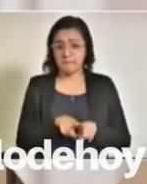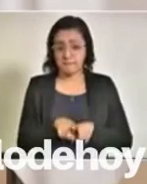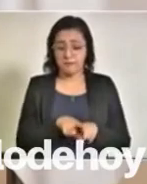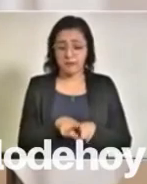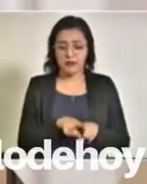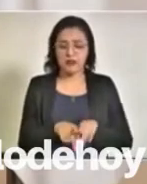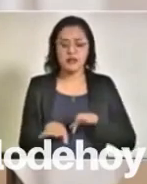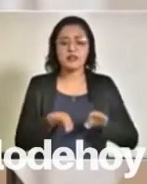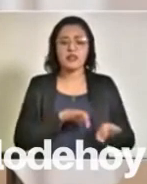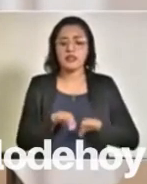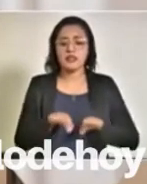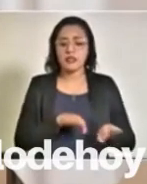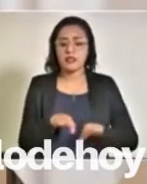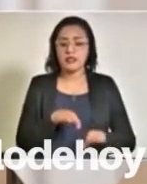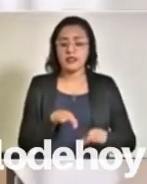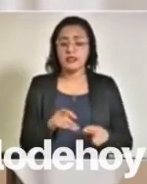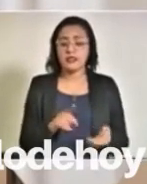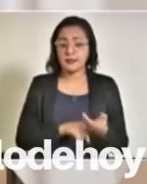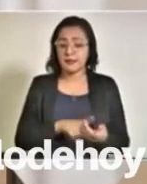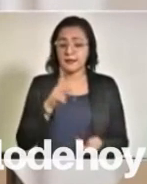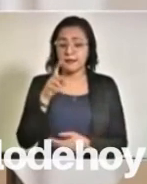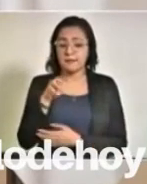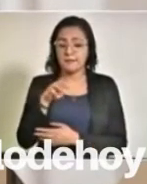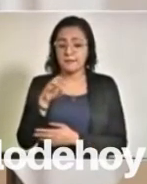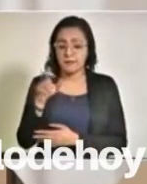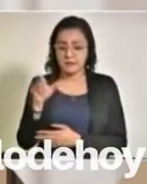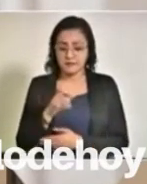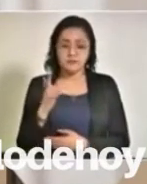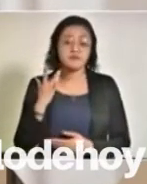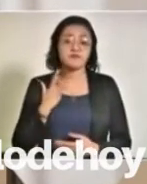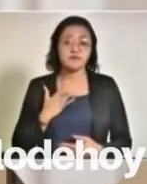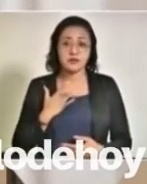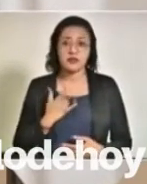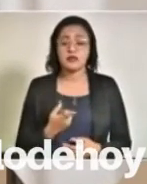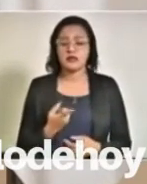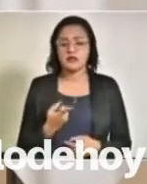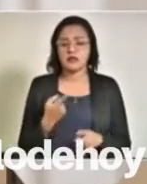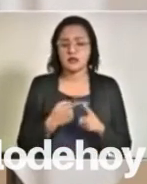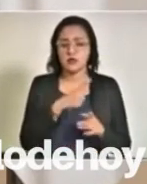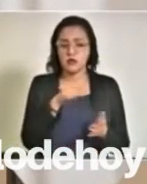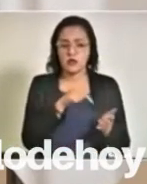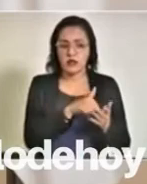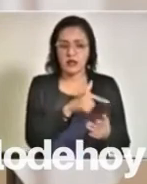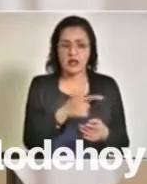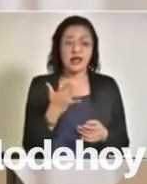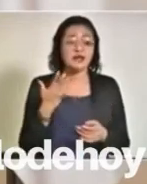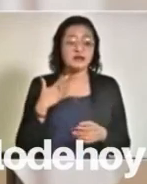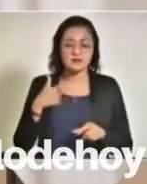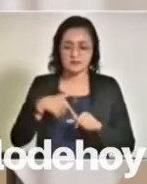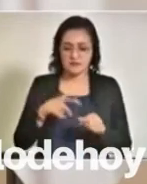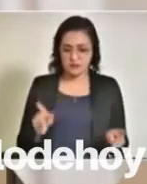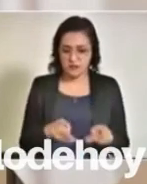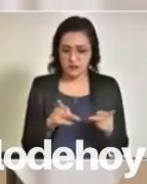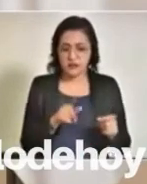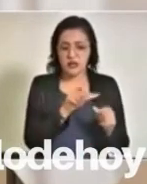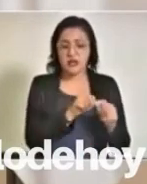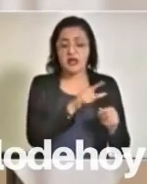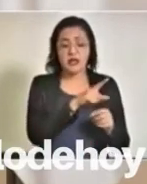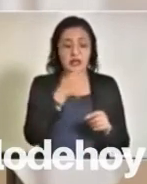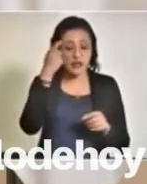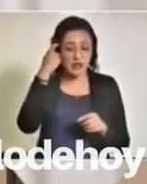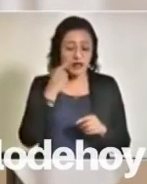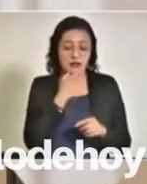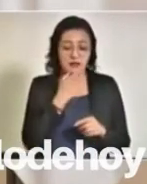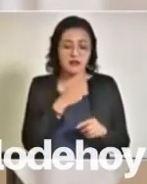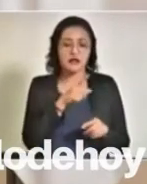trabajador de pemex de una planta de gasolina guerrero